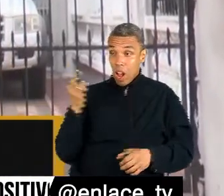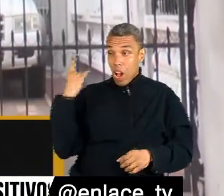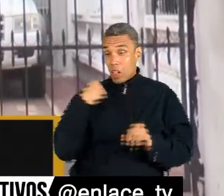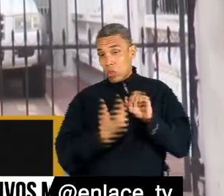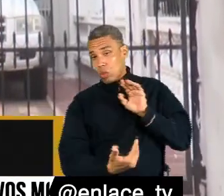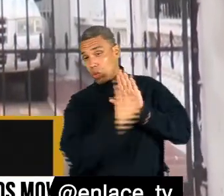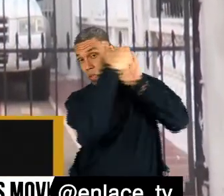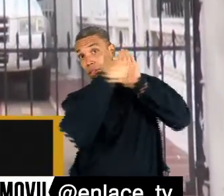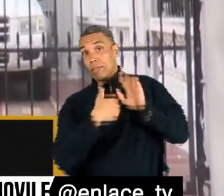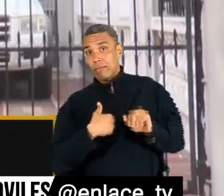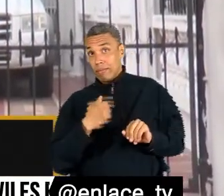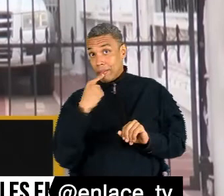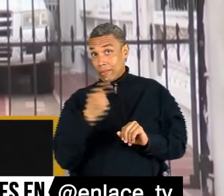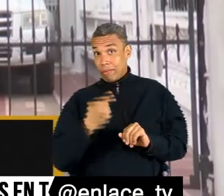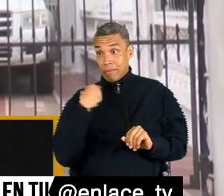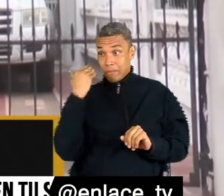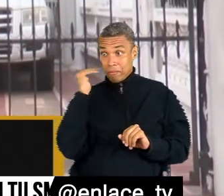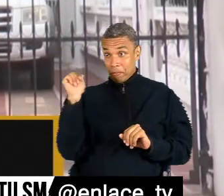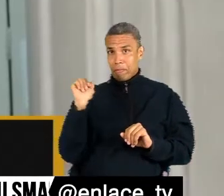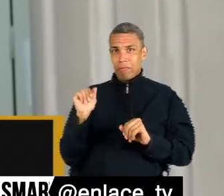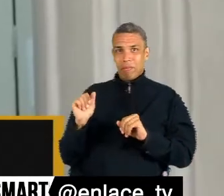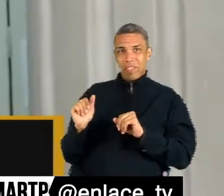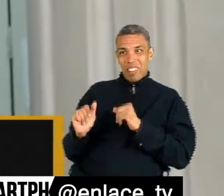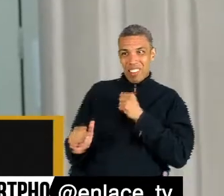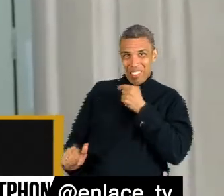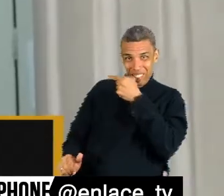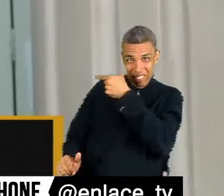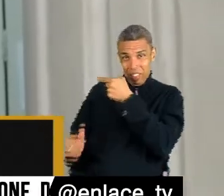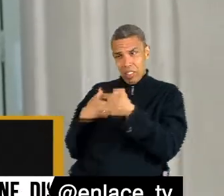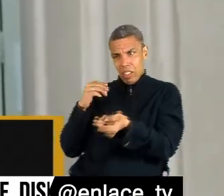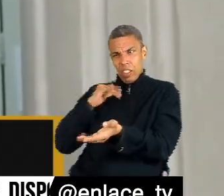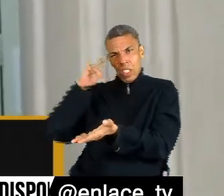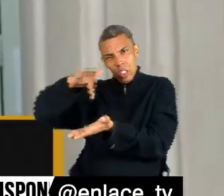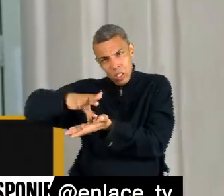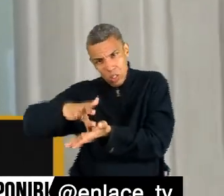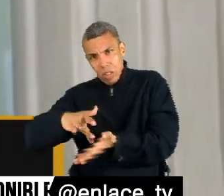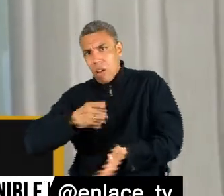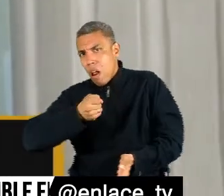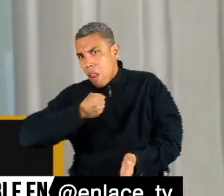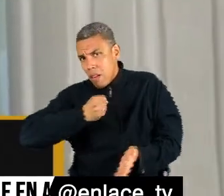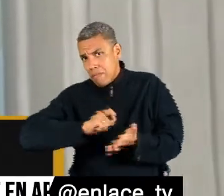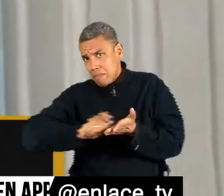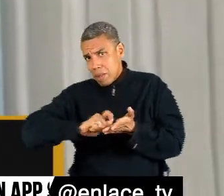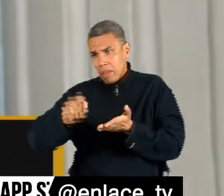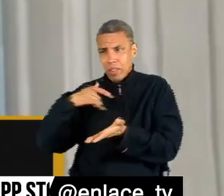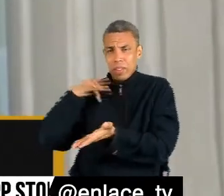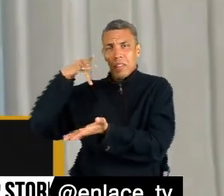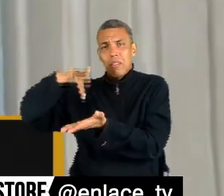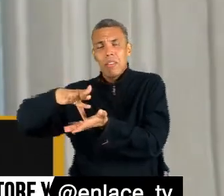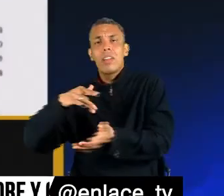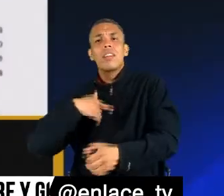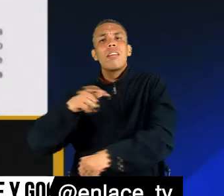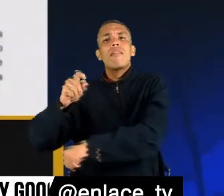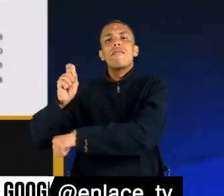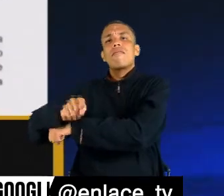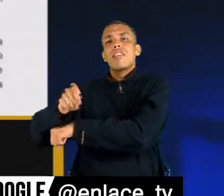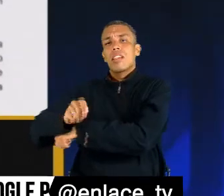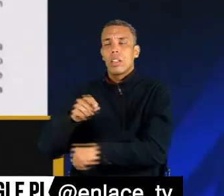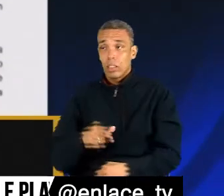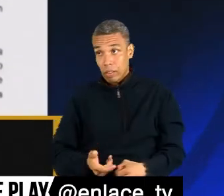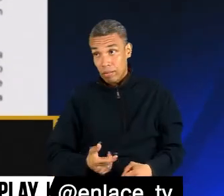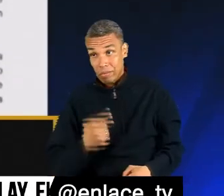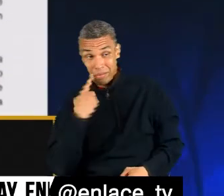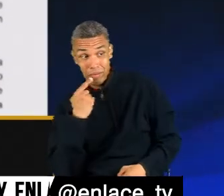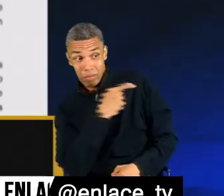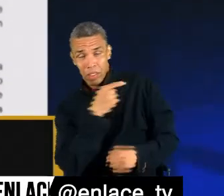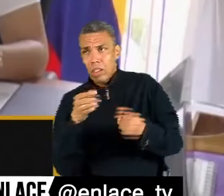del Pueblo Magdalena Medio acudió este martes la comunicadora social y periodista Luz Darínez Mora al considerar que ha sido amenazada por la Unión Sindical Obrera USO